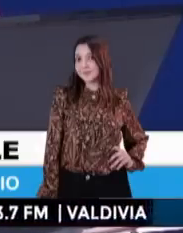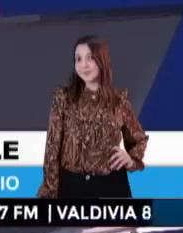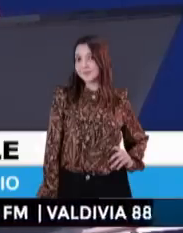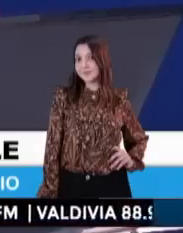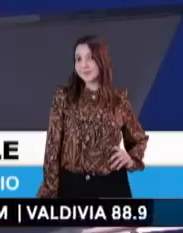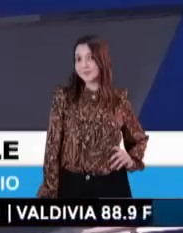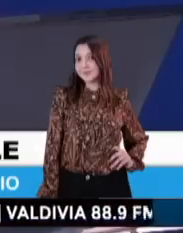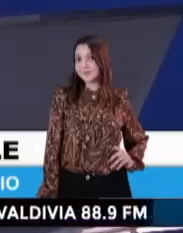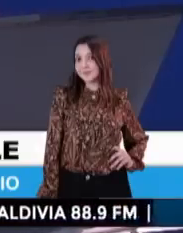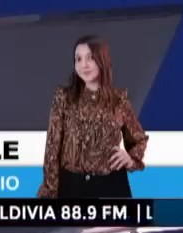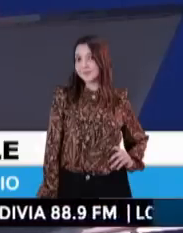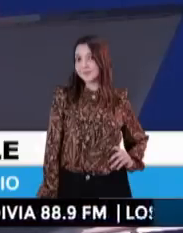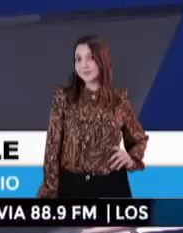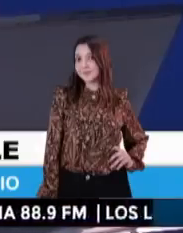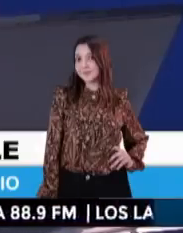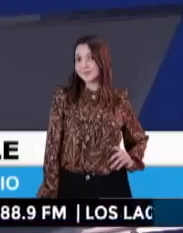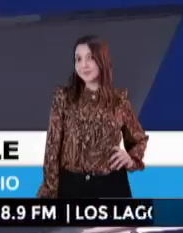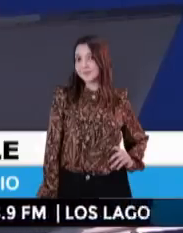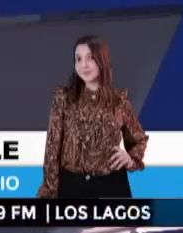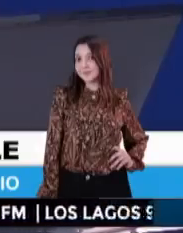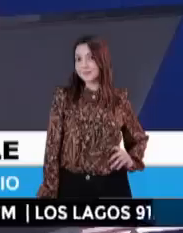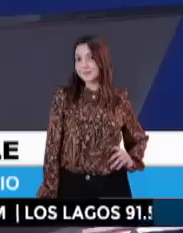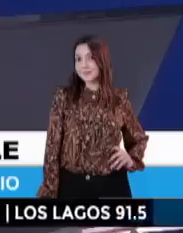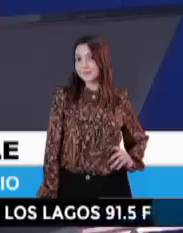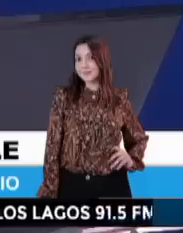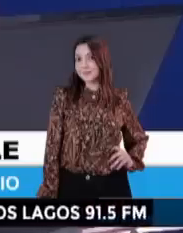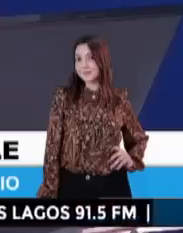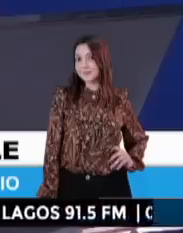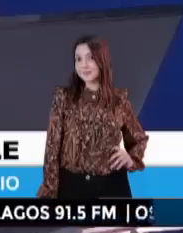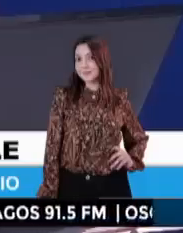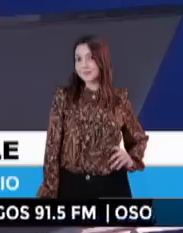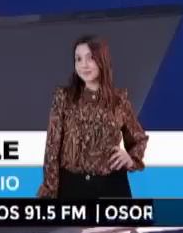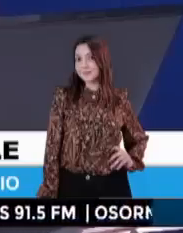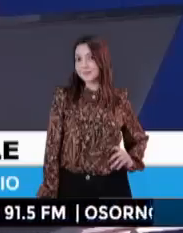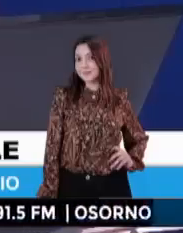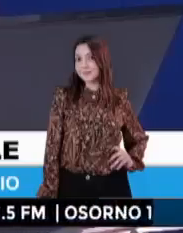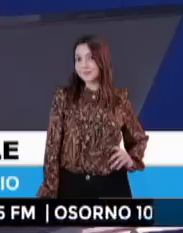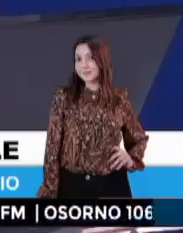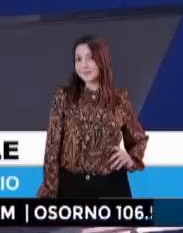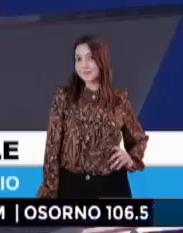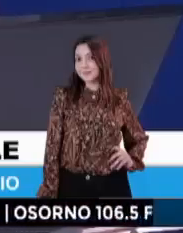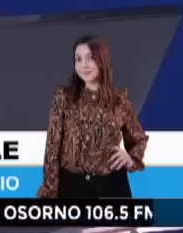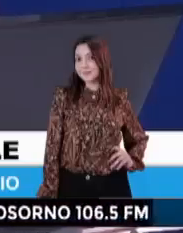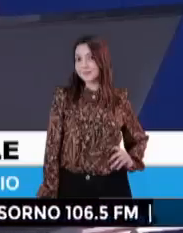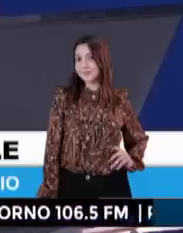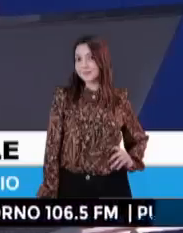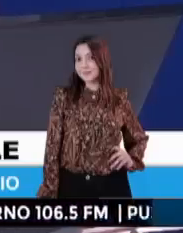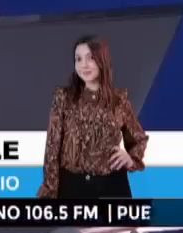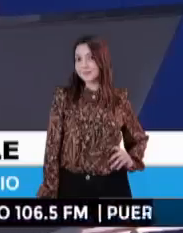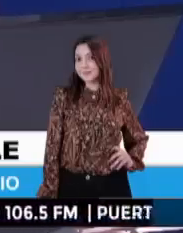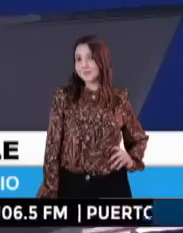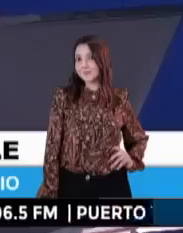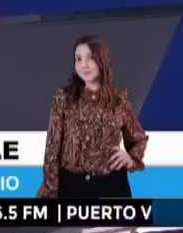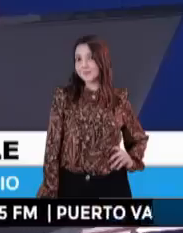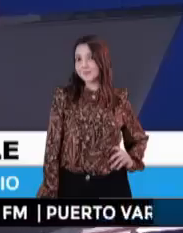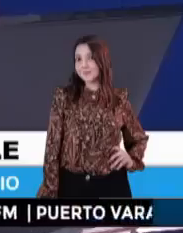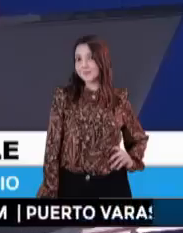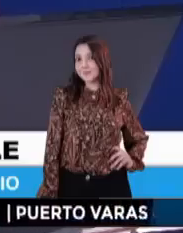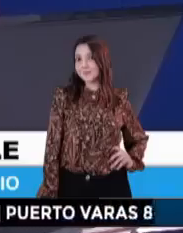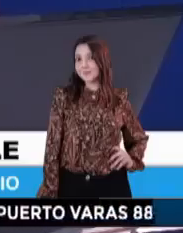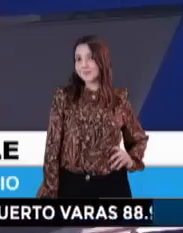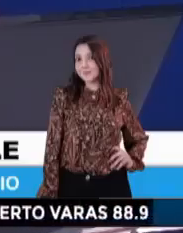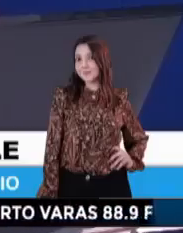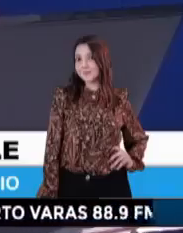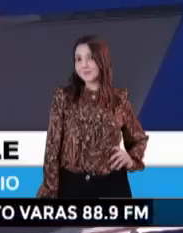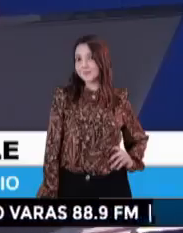se comunicó. Se comunicó la brecha en mayo, pero dijo brecha. Pero no se sabe cuándo se comunicó el hackeo, o